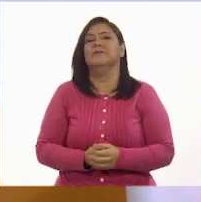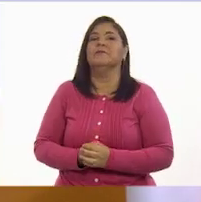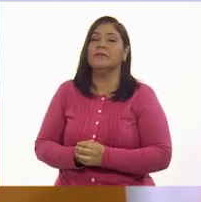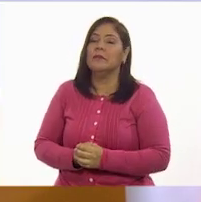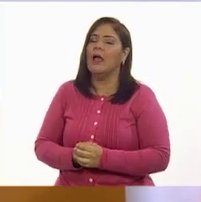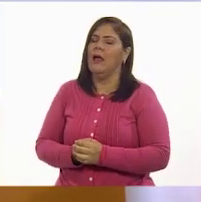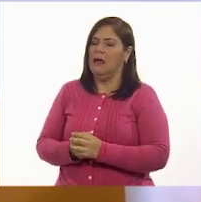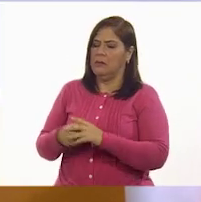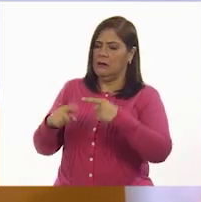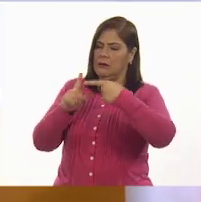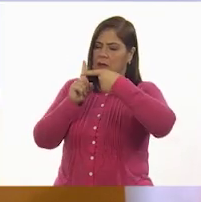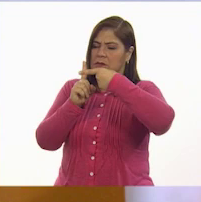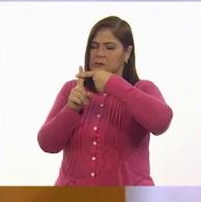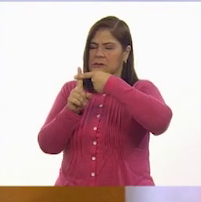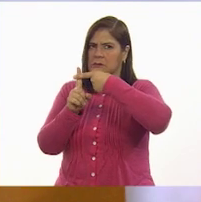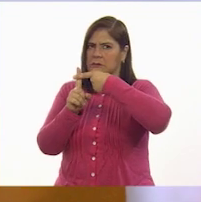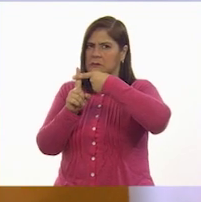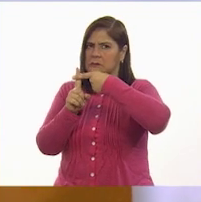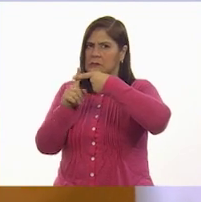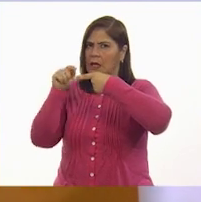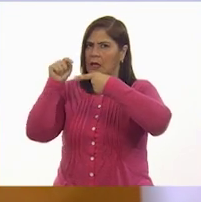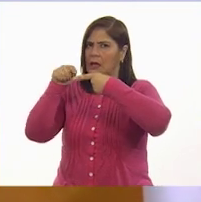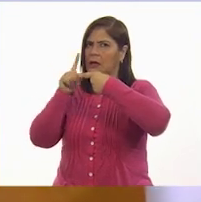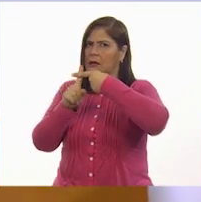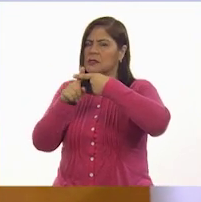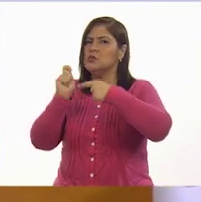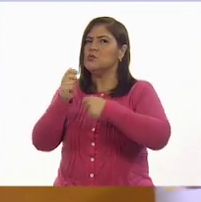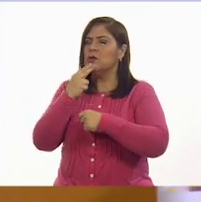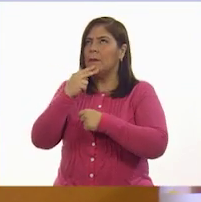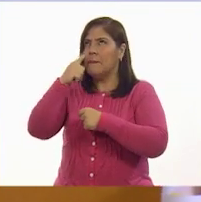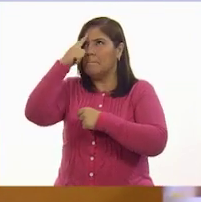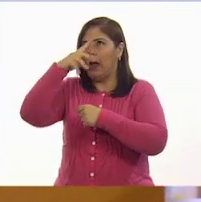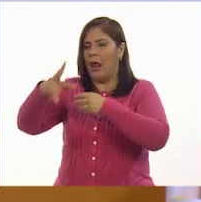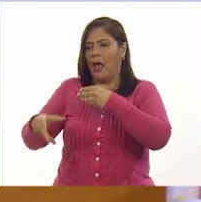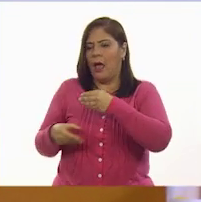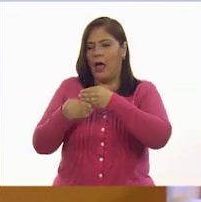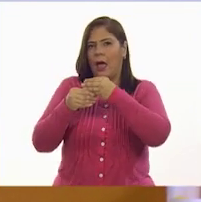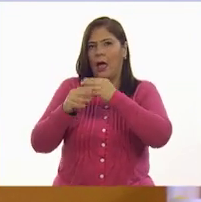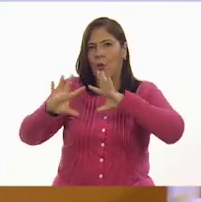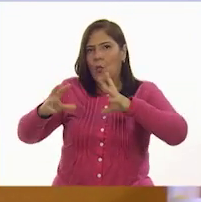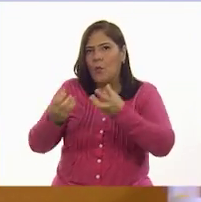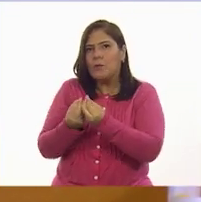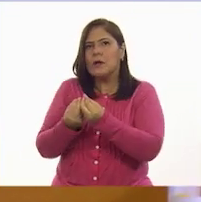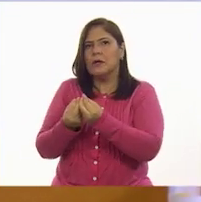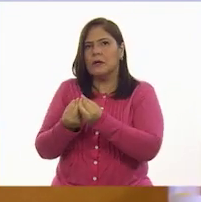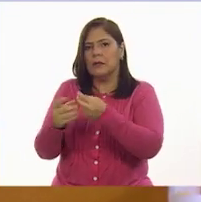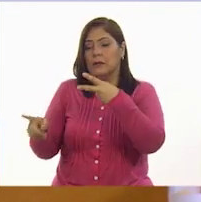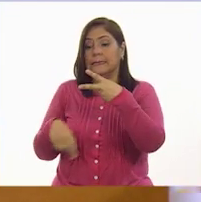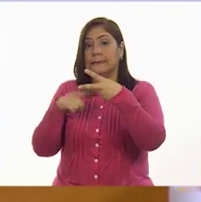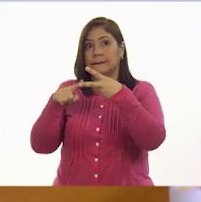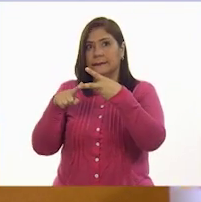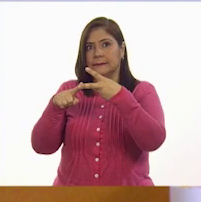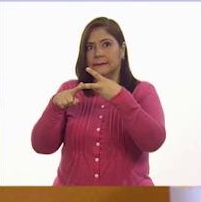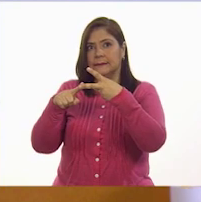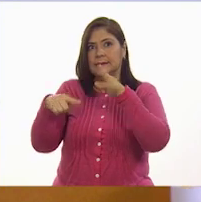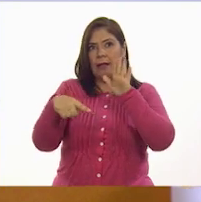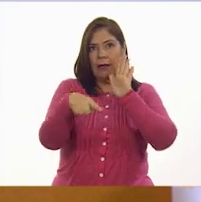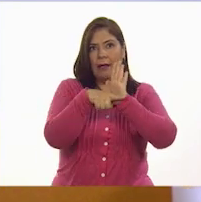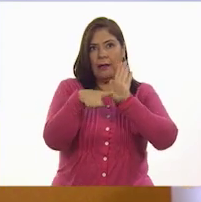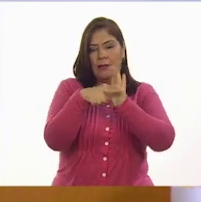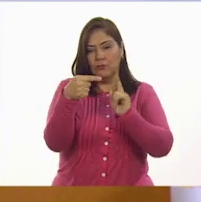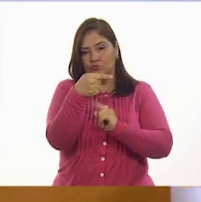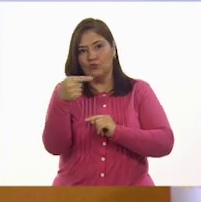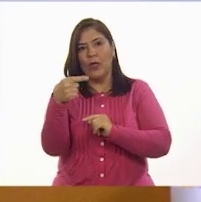Entonces la cruz sirve para sumar y la rayita. La rayita para restar.